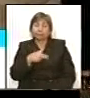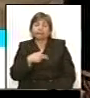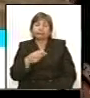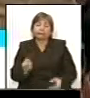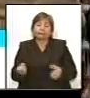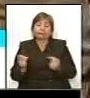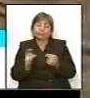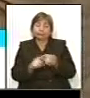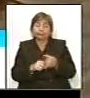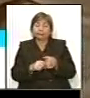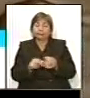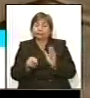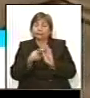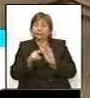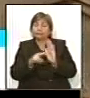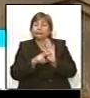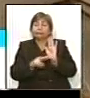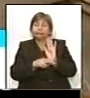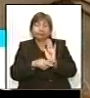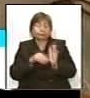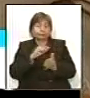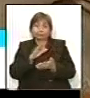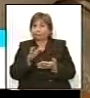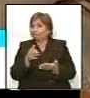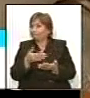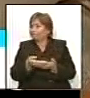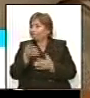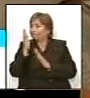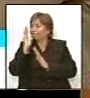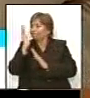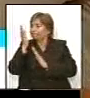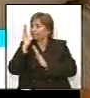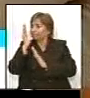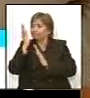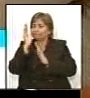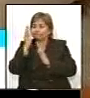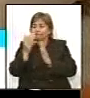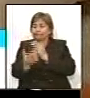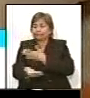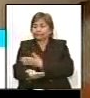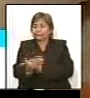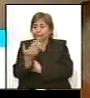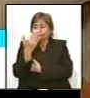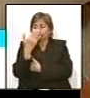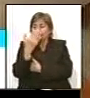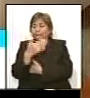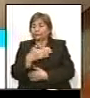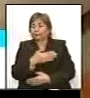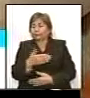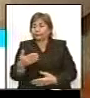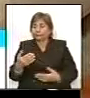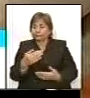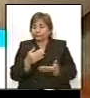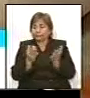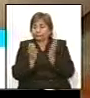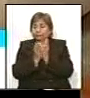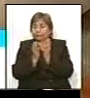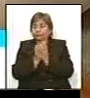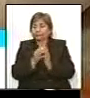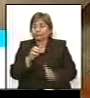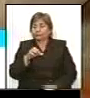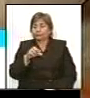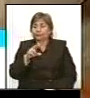sumamos a todas las normativas legales que se han venido exponiendo en esta mañana por parte del Ministerio de Educación, en el